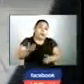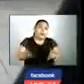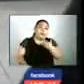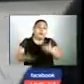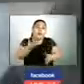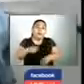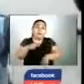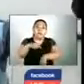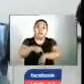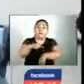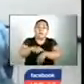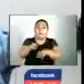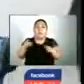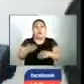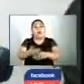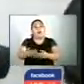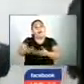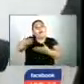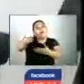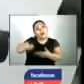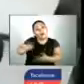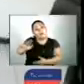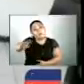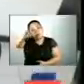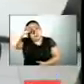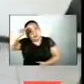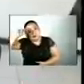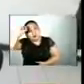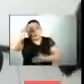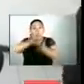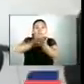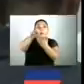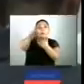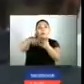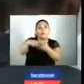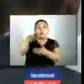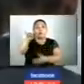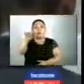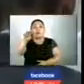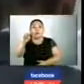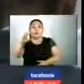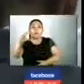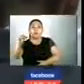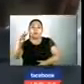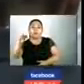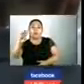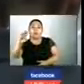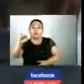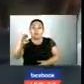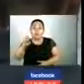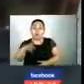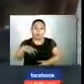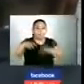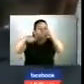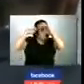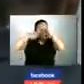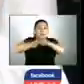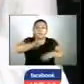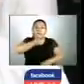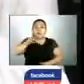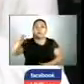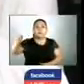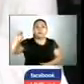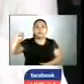cumplir su pena con anticipación por su trabajo en el programa Yo Cambio de Centros Penales. Imágenes y reporte de Néstor